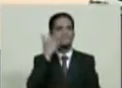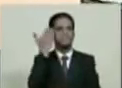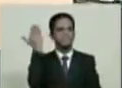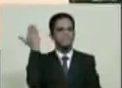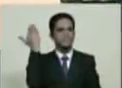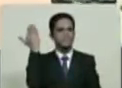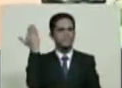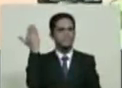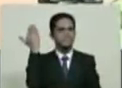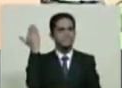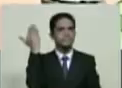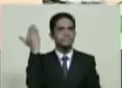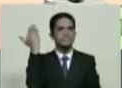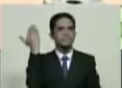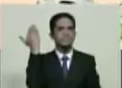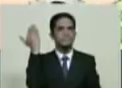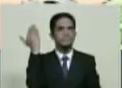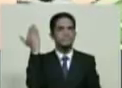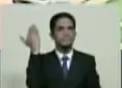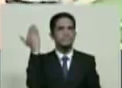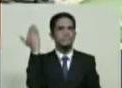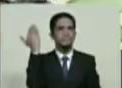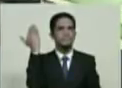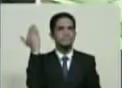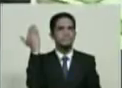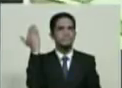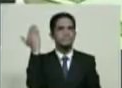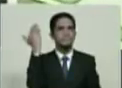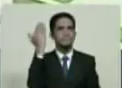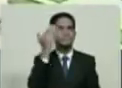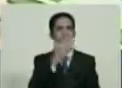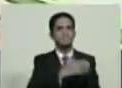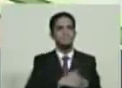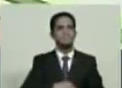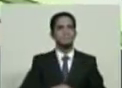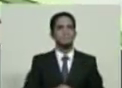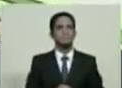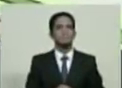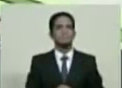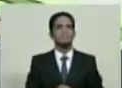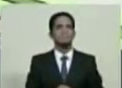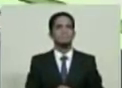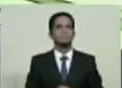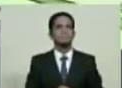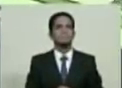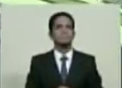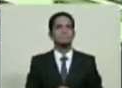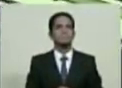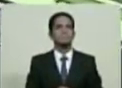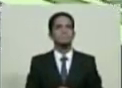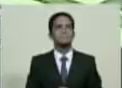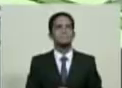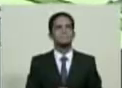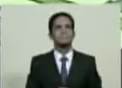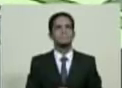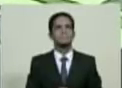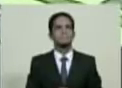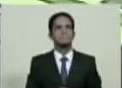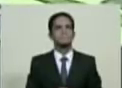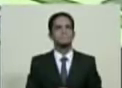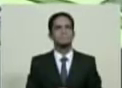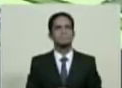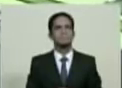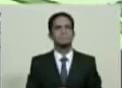Edwin Vladimir Solar Romero, alias El Perro, el responsable de esta operación de sabotaje.